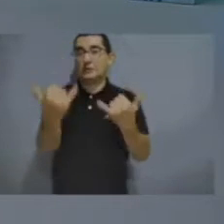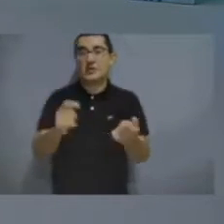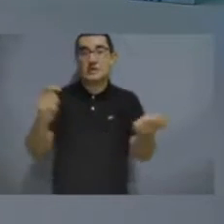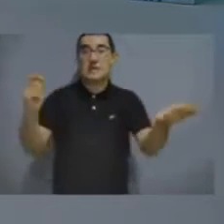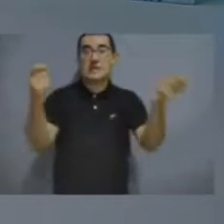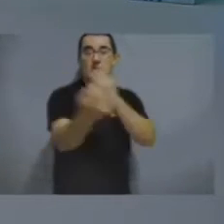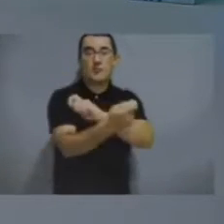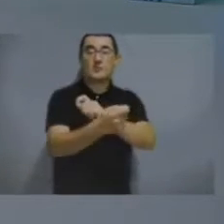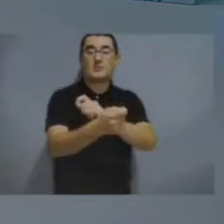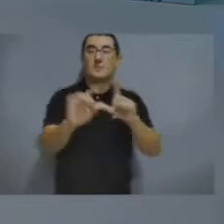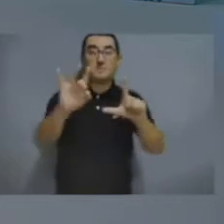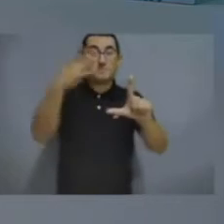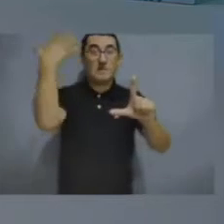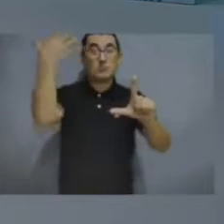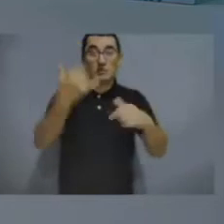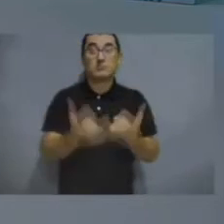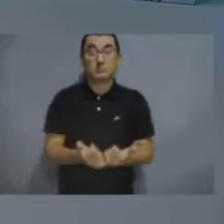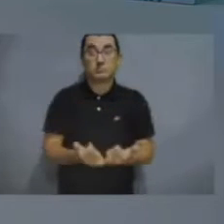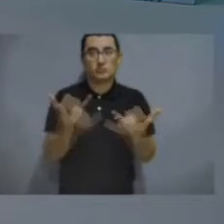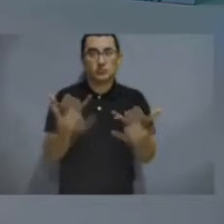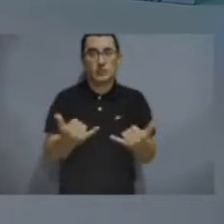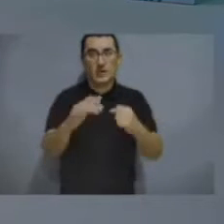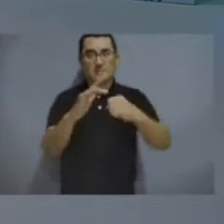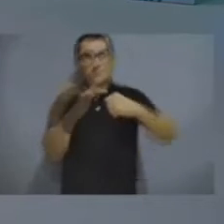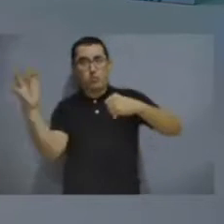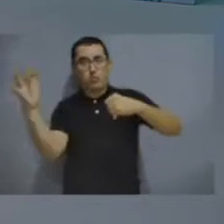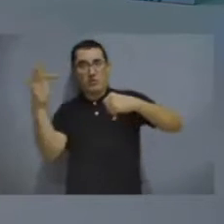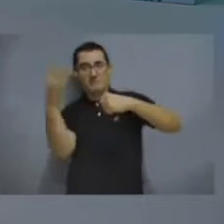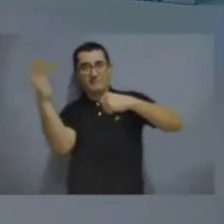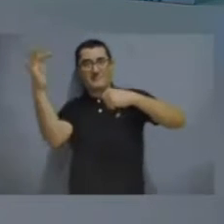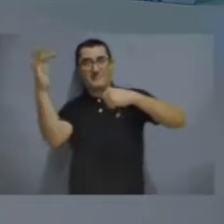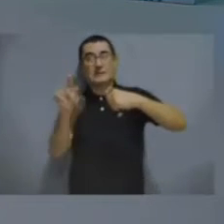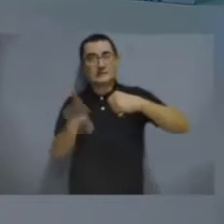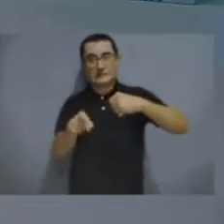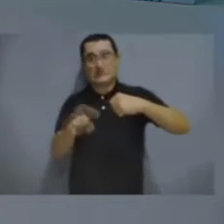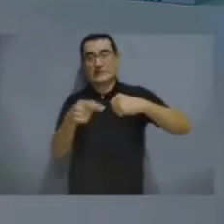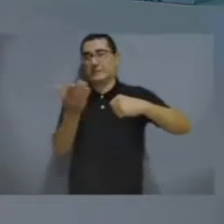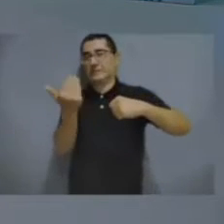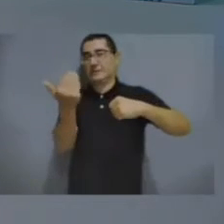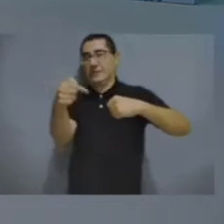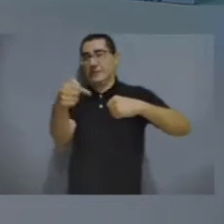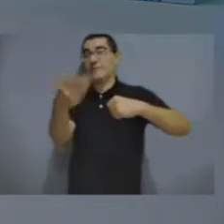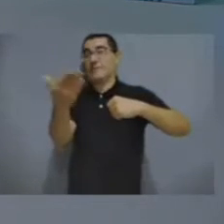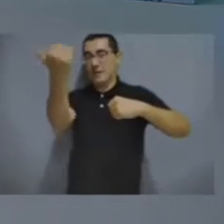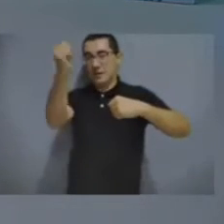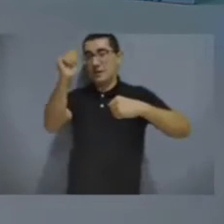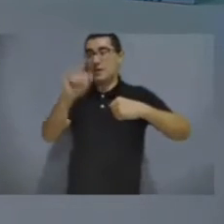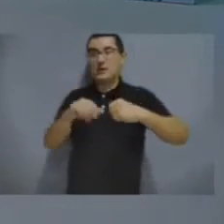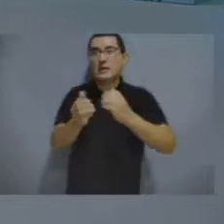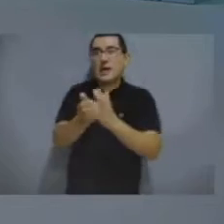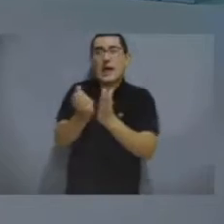el espectro, como vemos, es un elemento esencial, es un elemento habilitador. Por ello,